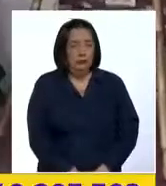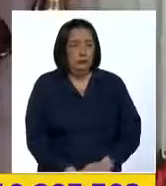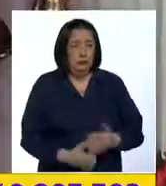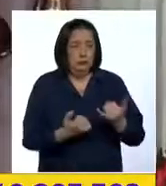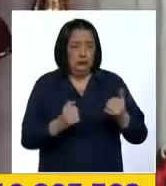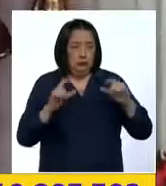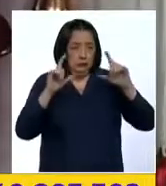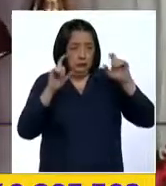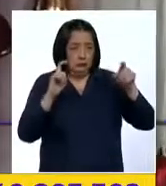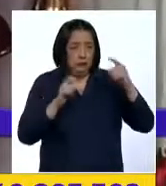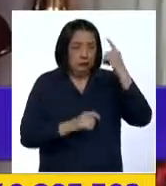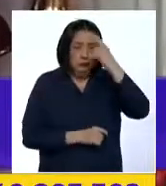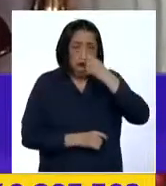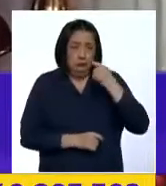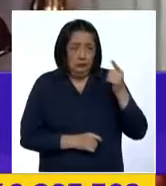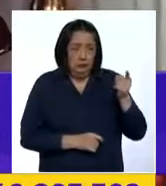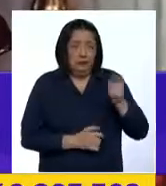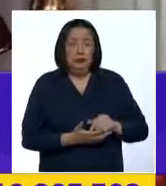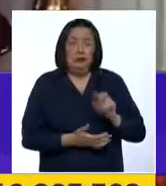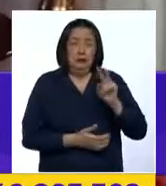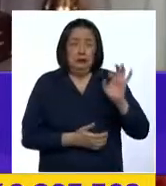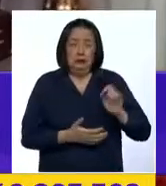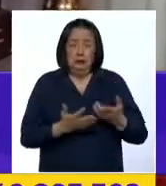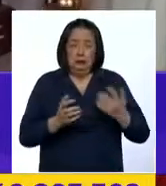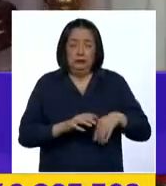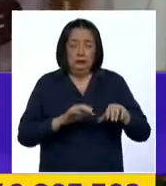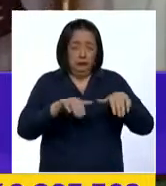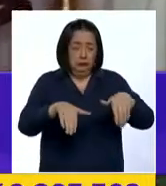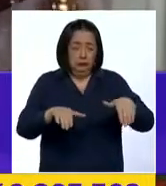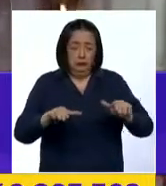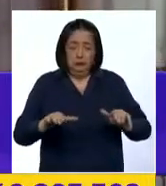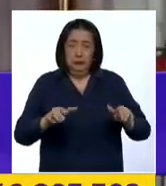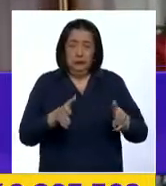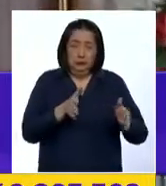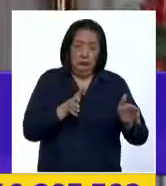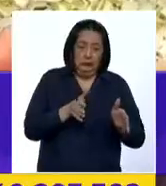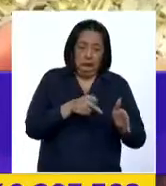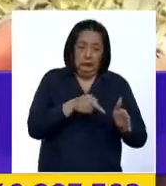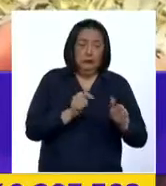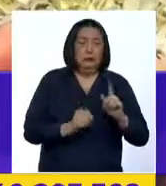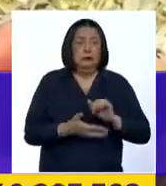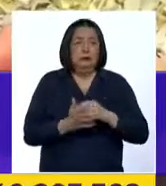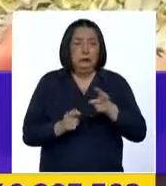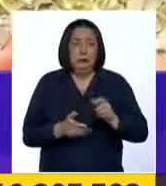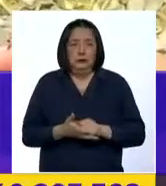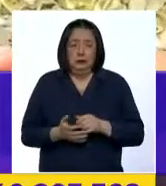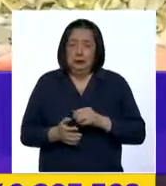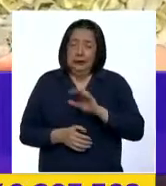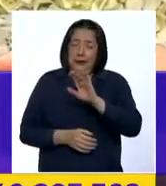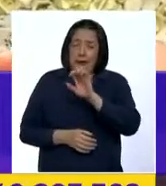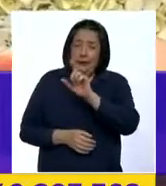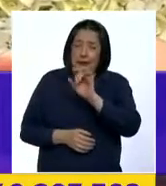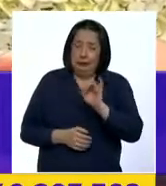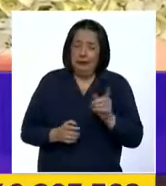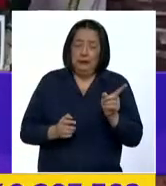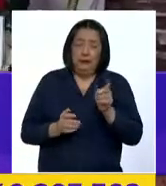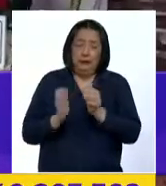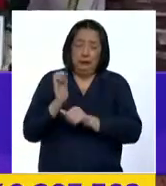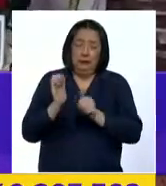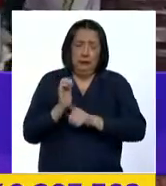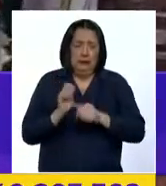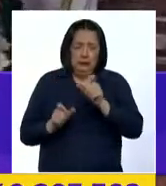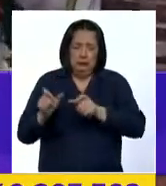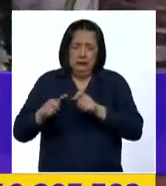Fue una foto con el rostro de Víctor Santisteban, reposaba a los pies del féretro donde yacían sus restos, y que según Elizabeth, su hermana, los